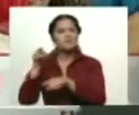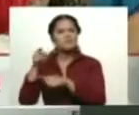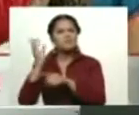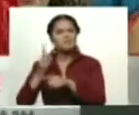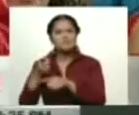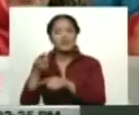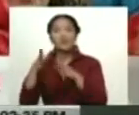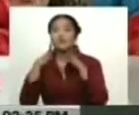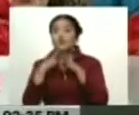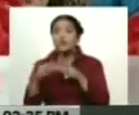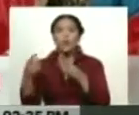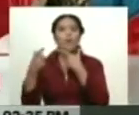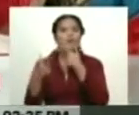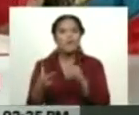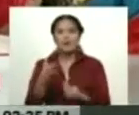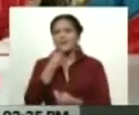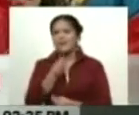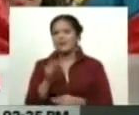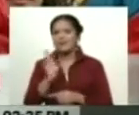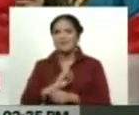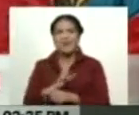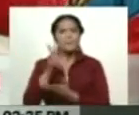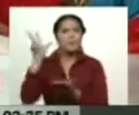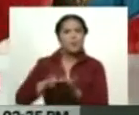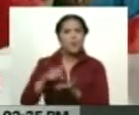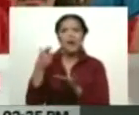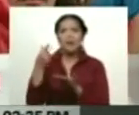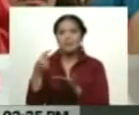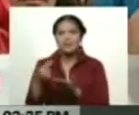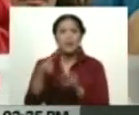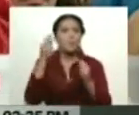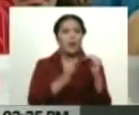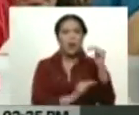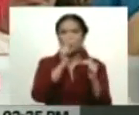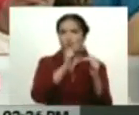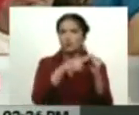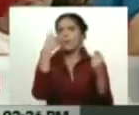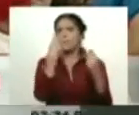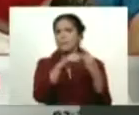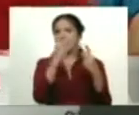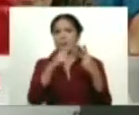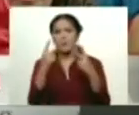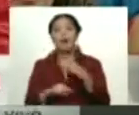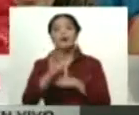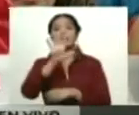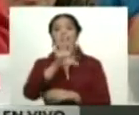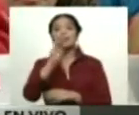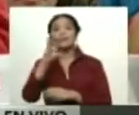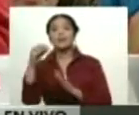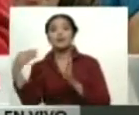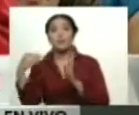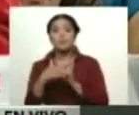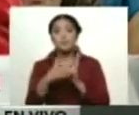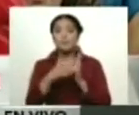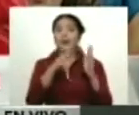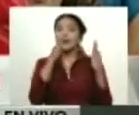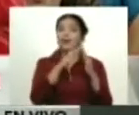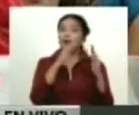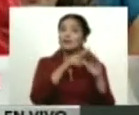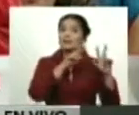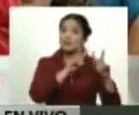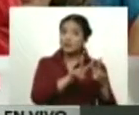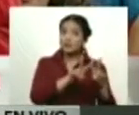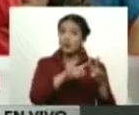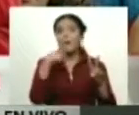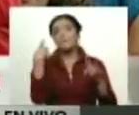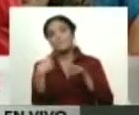tengamos todas las facilidades para la aprobación de los recursos, etcétera, etcétera, para las 500.000 viviendas de la gran misión Vivienda Venezuela